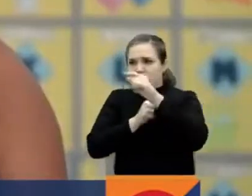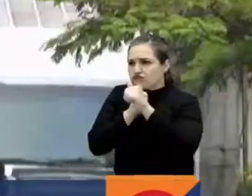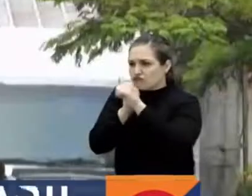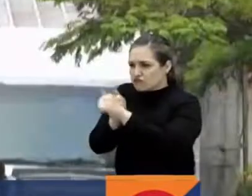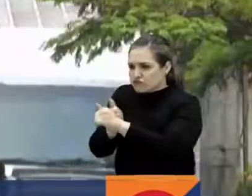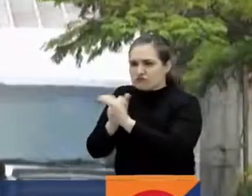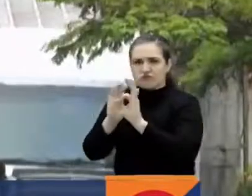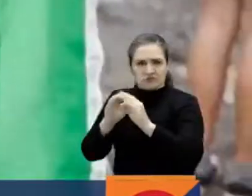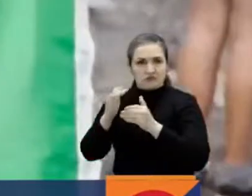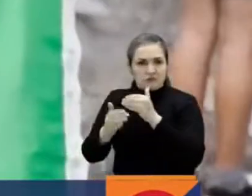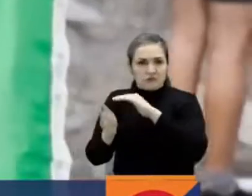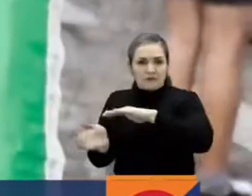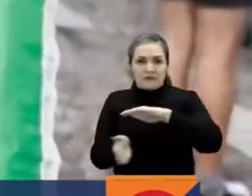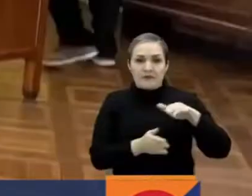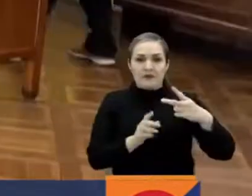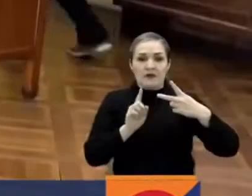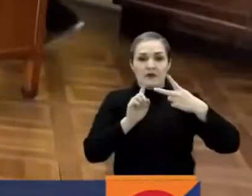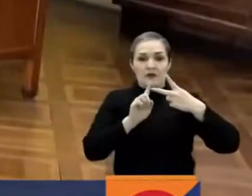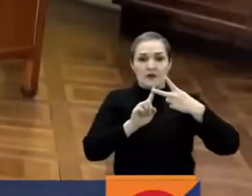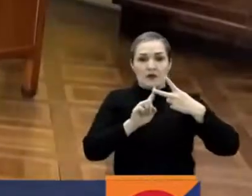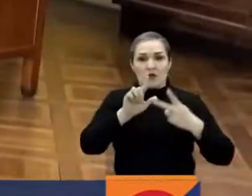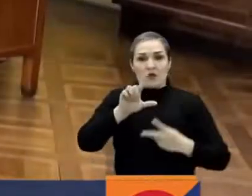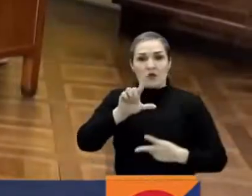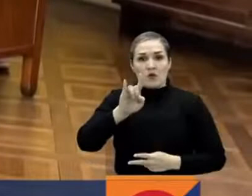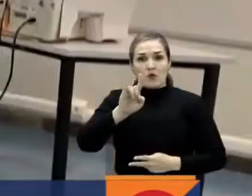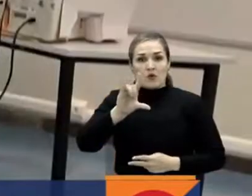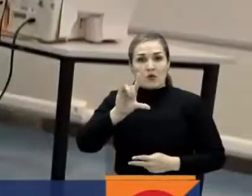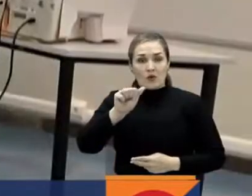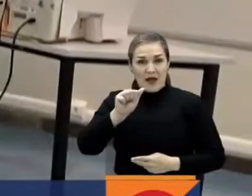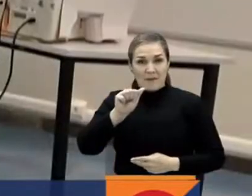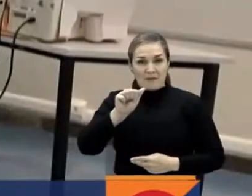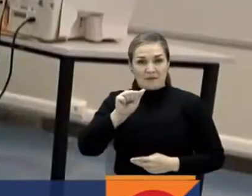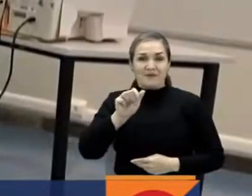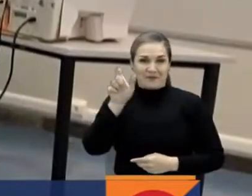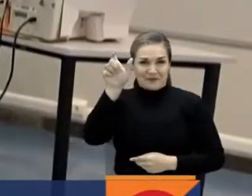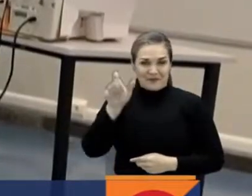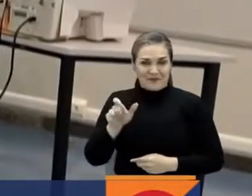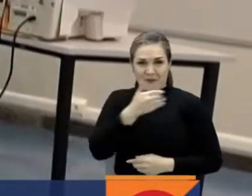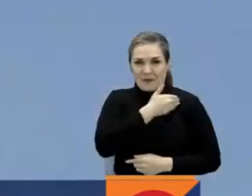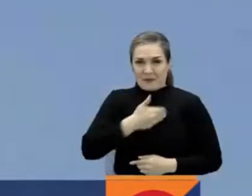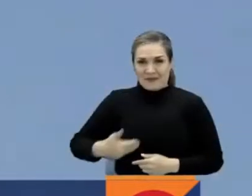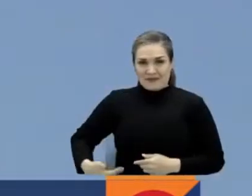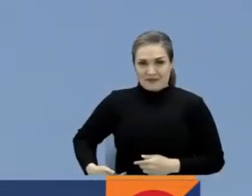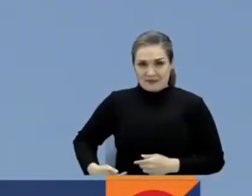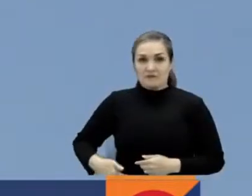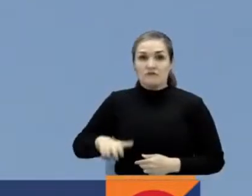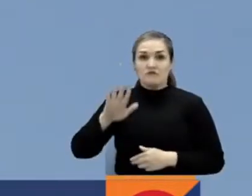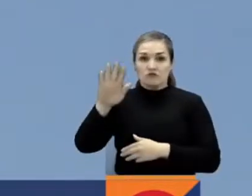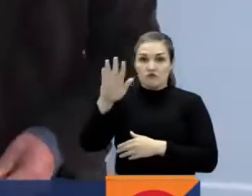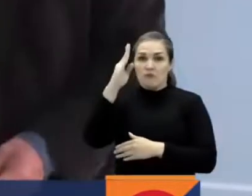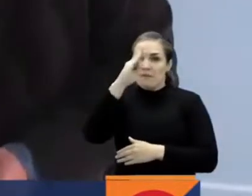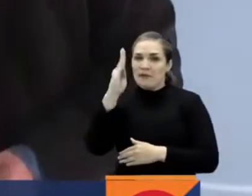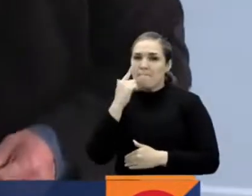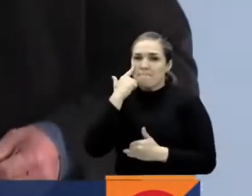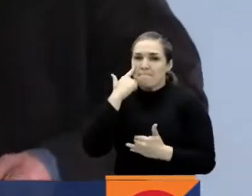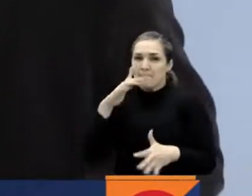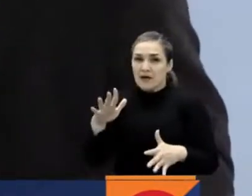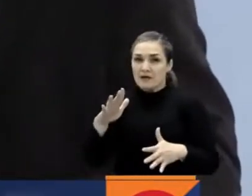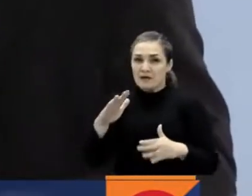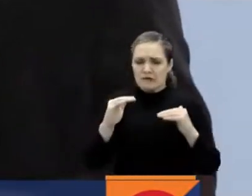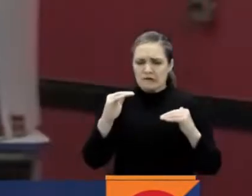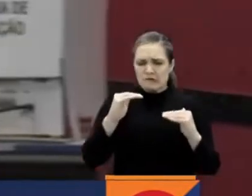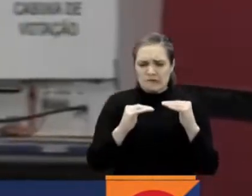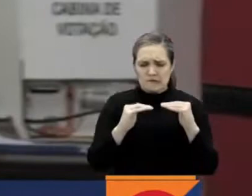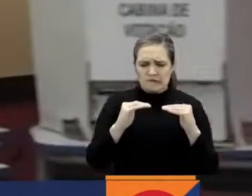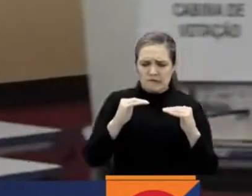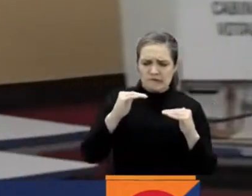Y la segunda, Lula da Silva es el eventual ganador de la primera vuelta a la presidencia de Brasil. Por menos de 200.000 votos supera